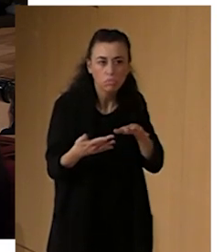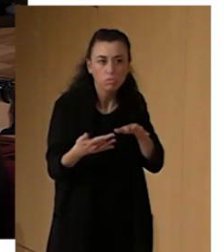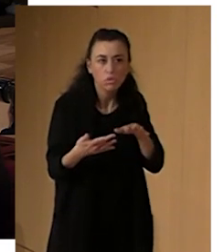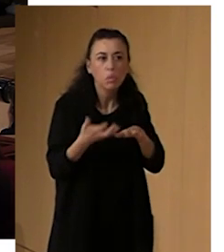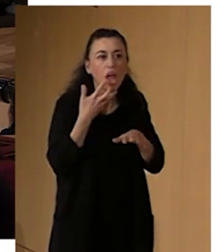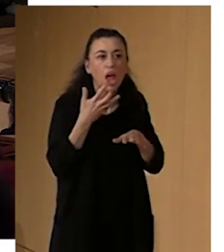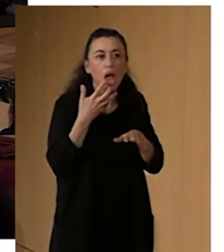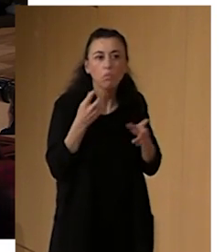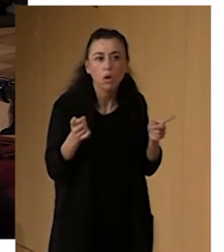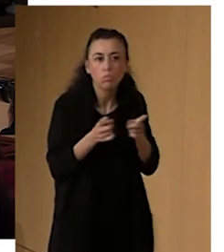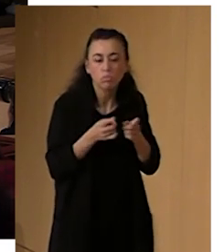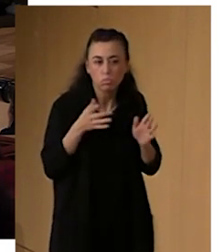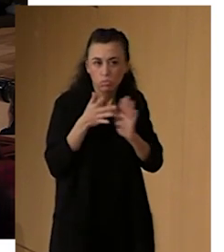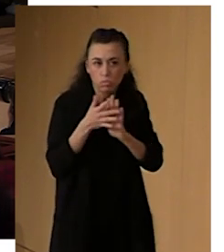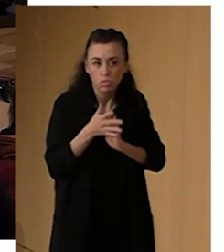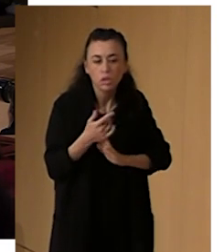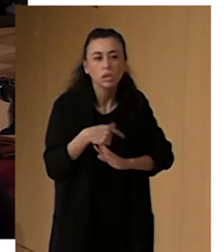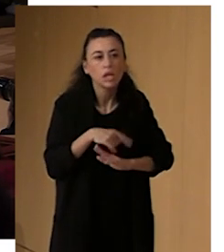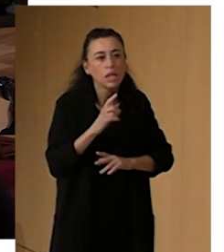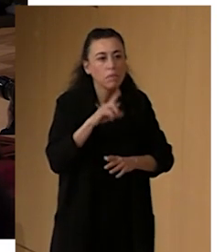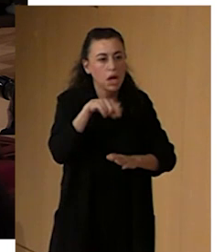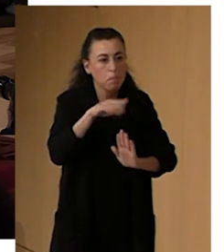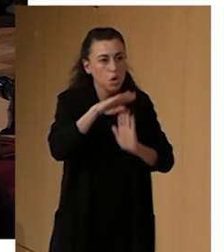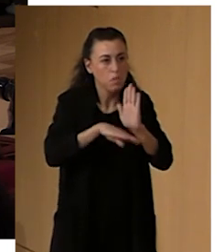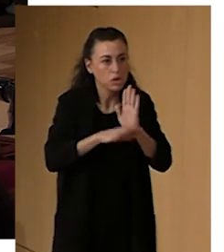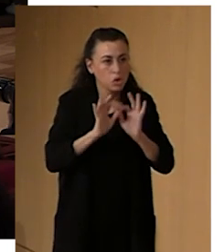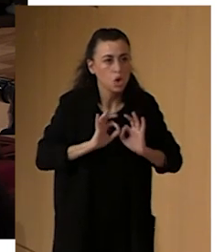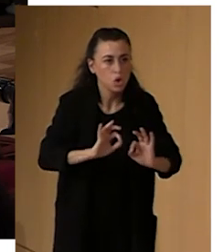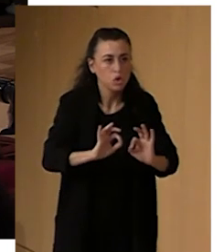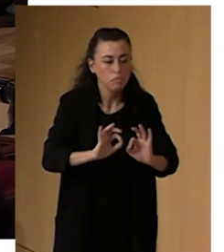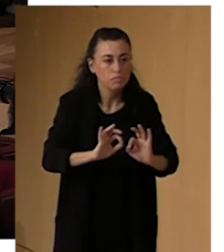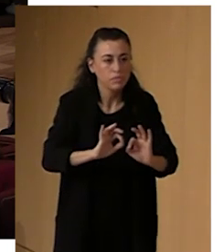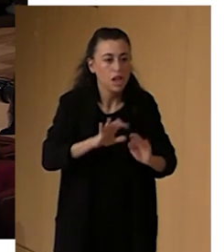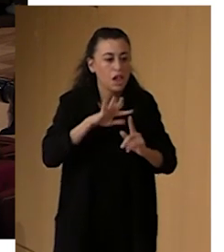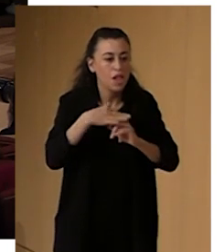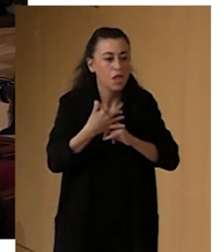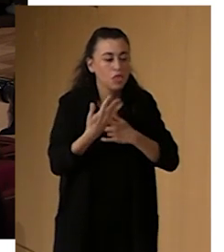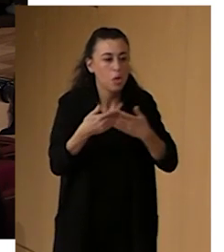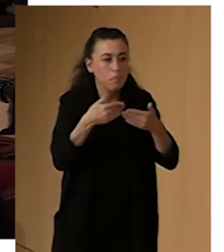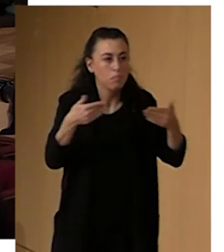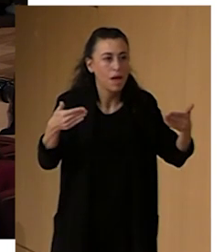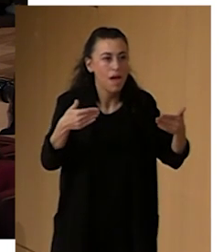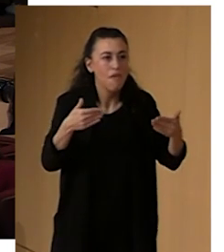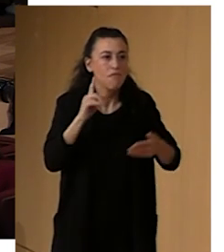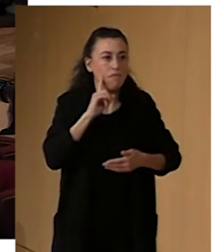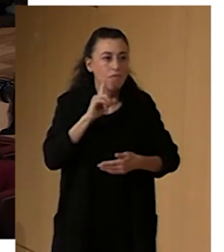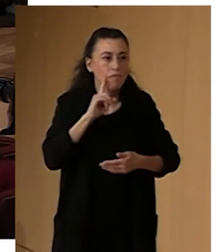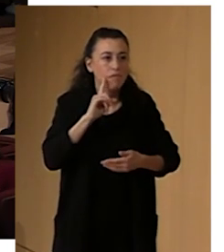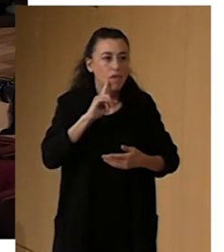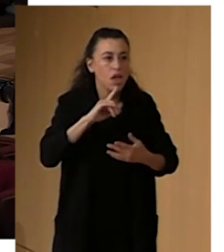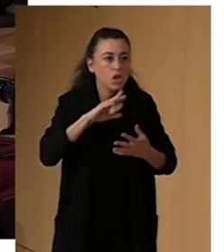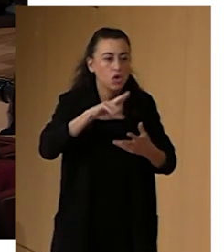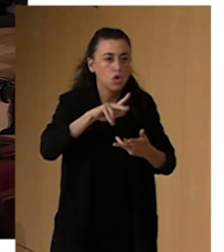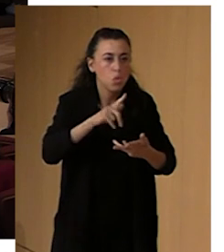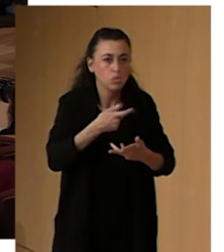ejemplo concretos bueno en el caso fake New que podéis ver aquí no Hacia dónde tengo que